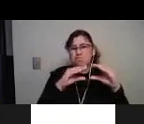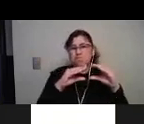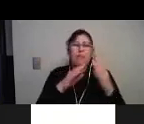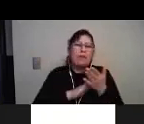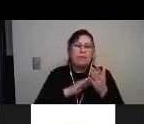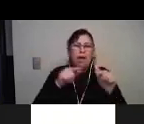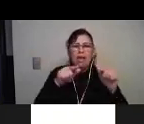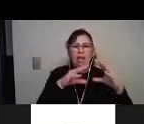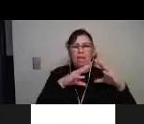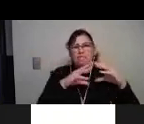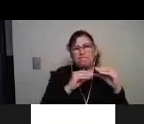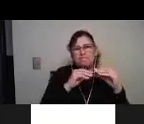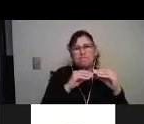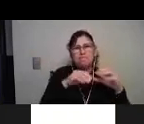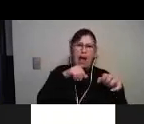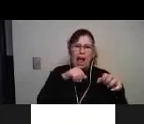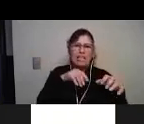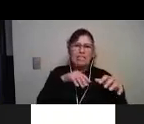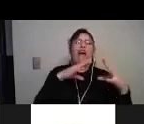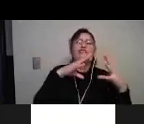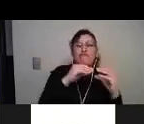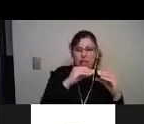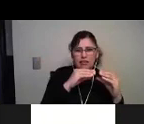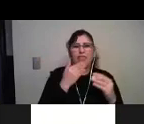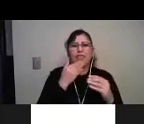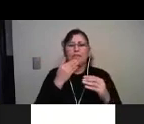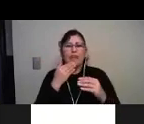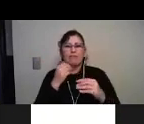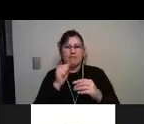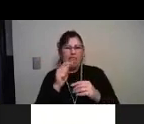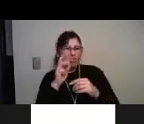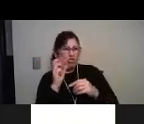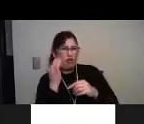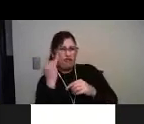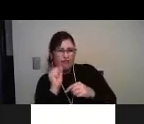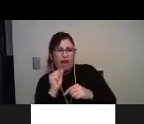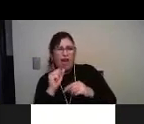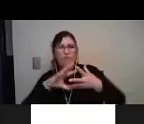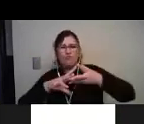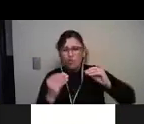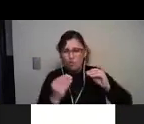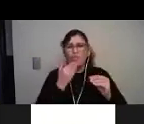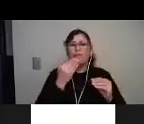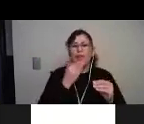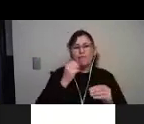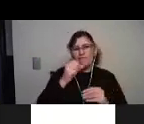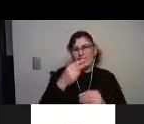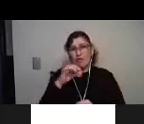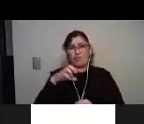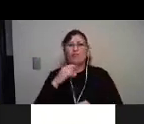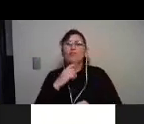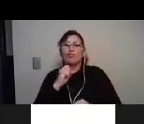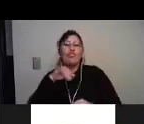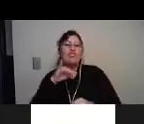a mantener va a producir atrofia muscular, va a producir hipotonía, ¿cierto?, y va a producir arreflexia, que significa